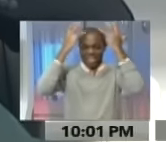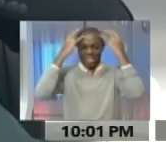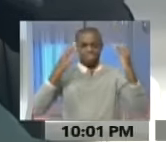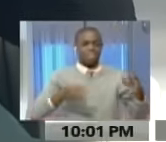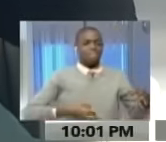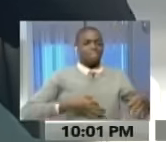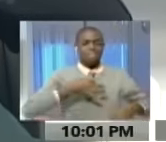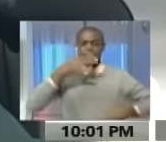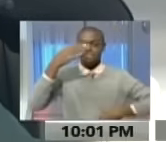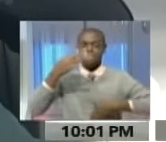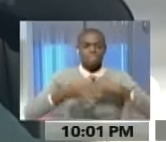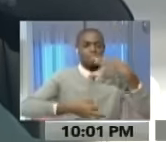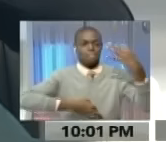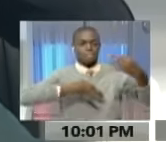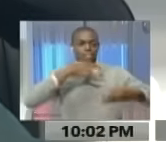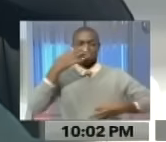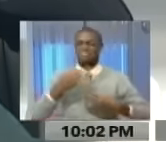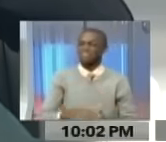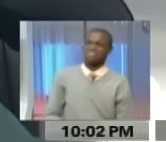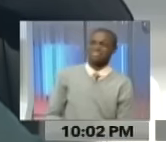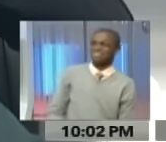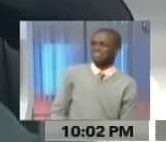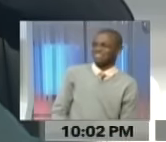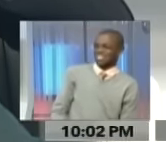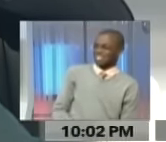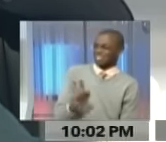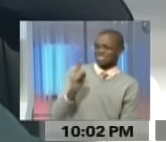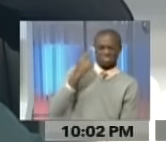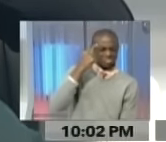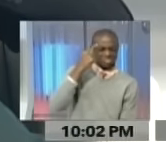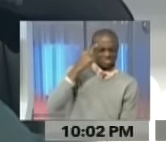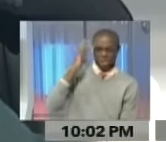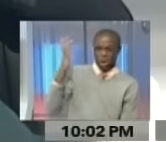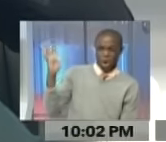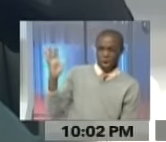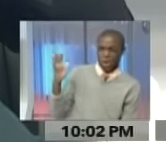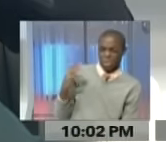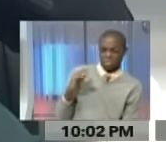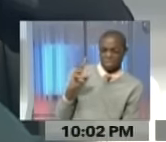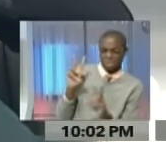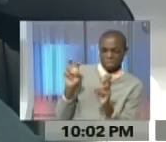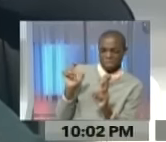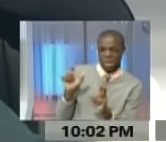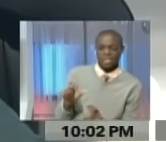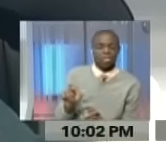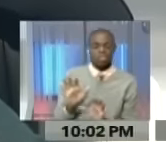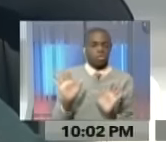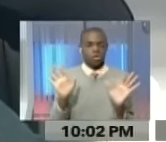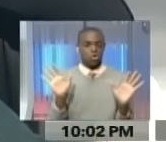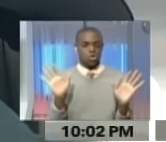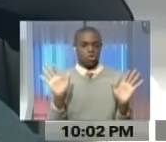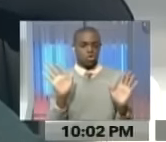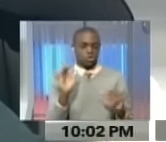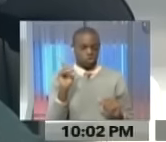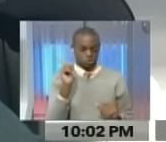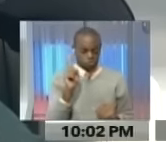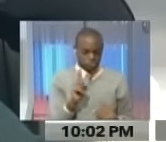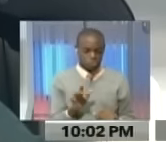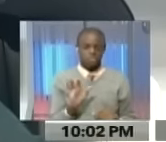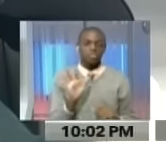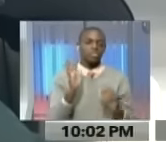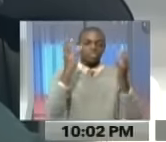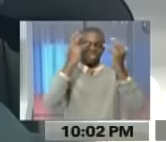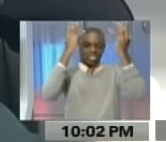que una veces dice Bueno será que ese señor se volvió loco no no no mi decí lo tiene una característica que no se le ha visto todavía al Señor